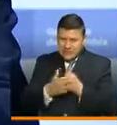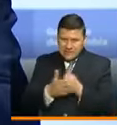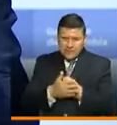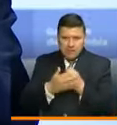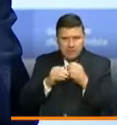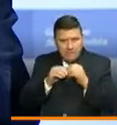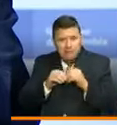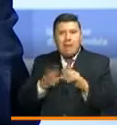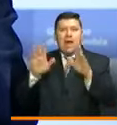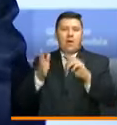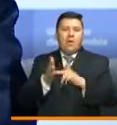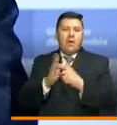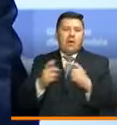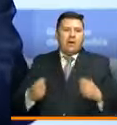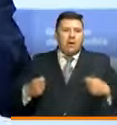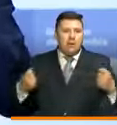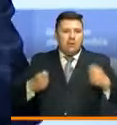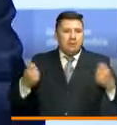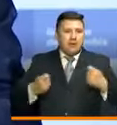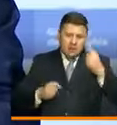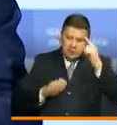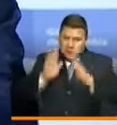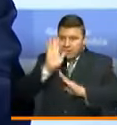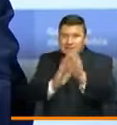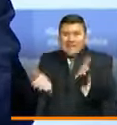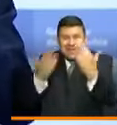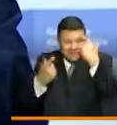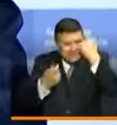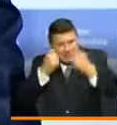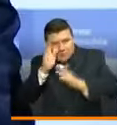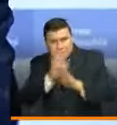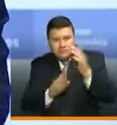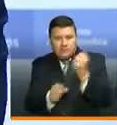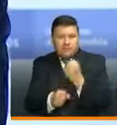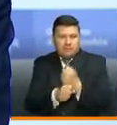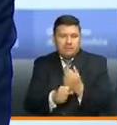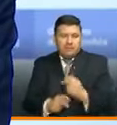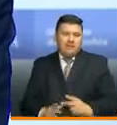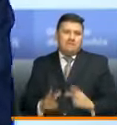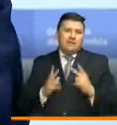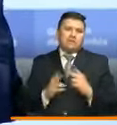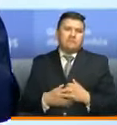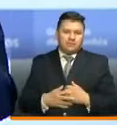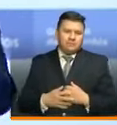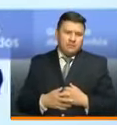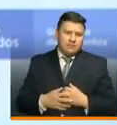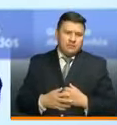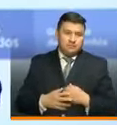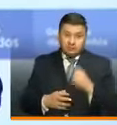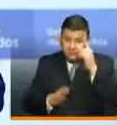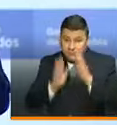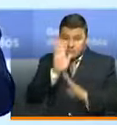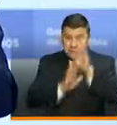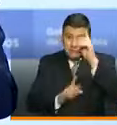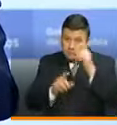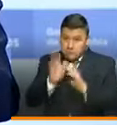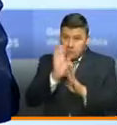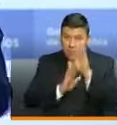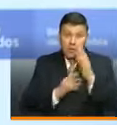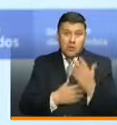lanzar una campaña de emprendedores también por el empleo y por la vida. Porque el emprendimiento es